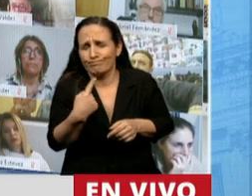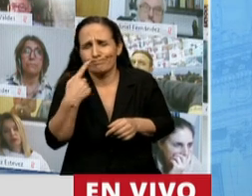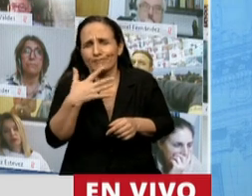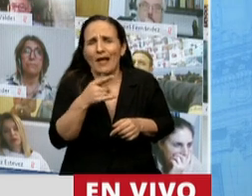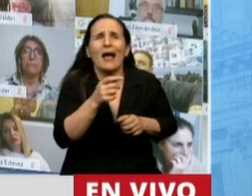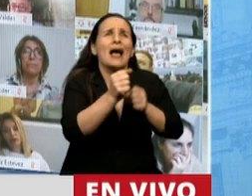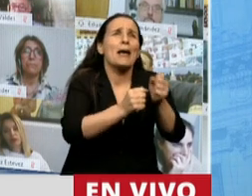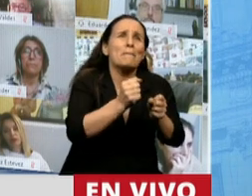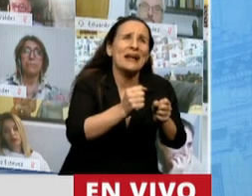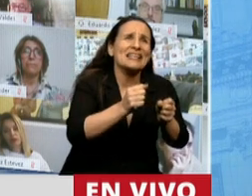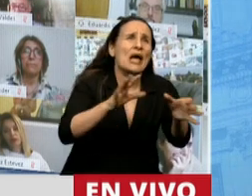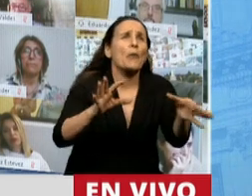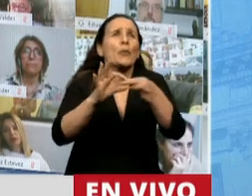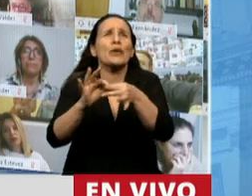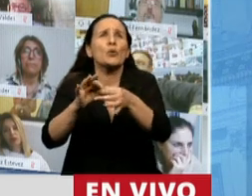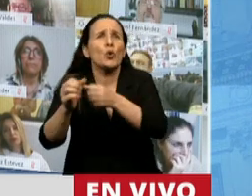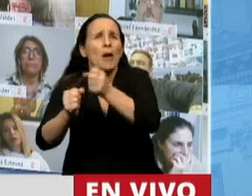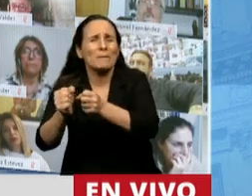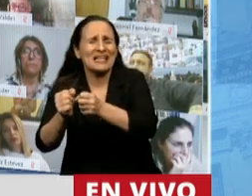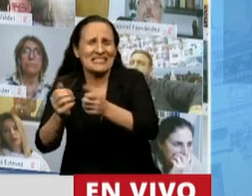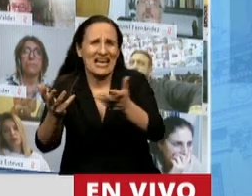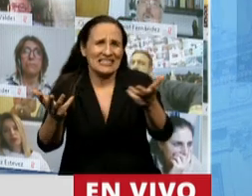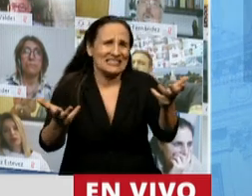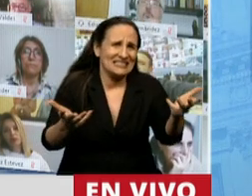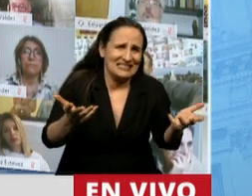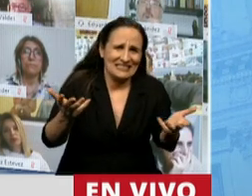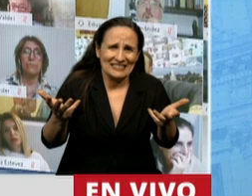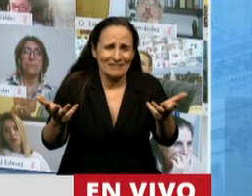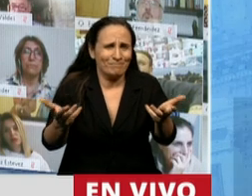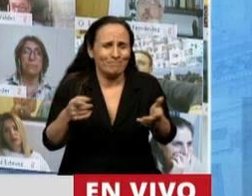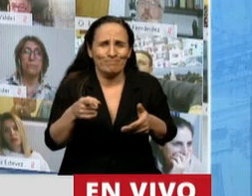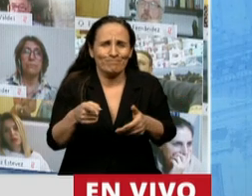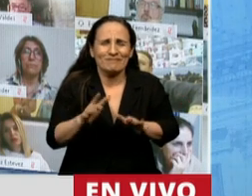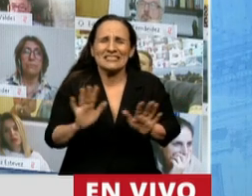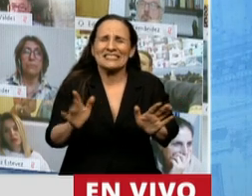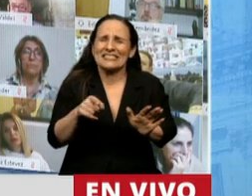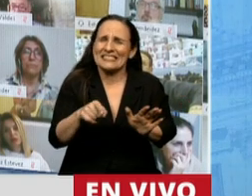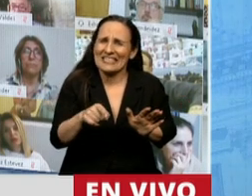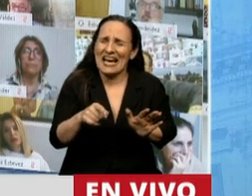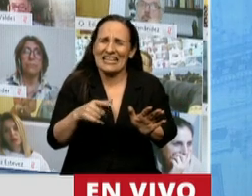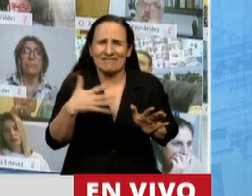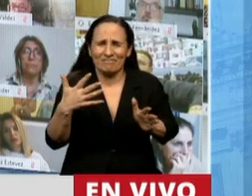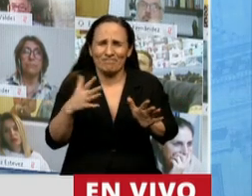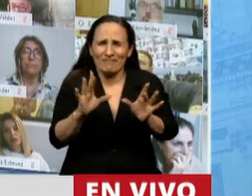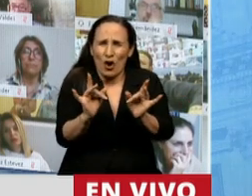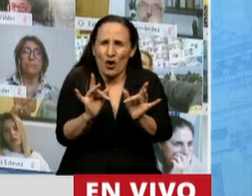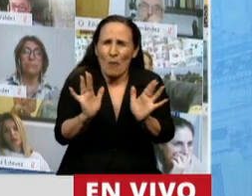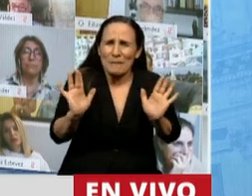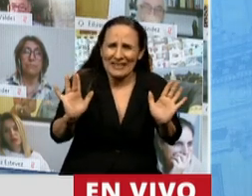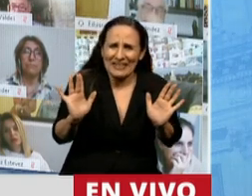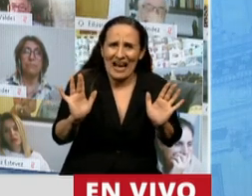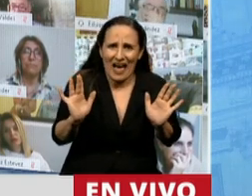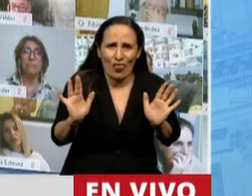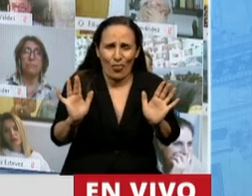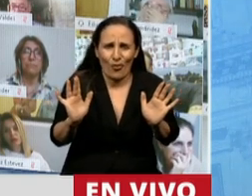vinculadas con otras eh con lo cual ahí ya se hace una situación muy compleja que